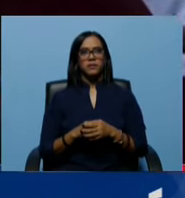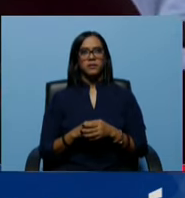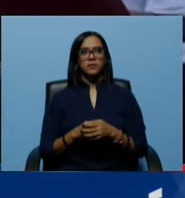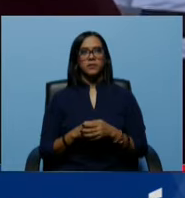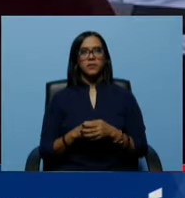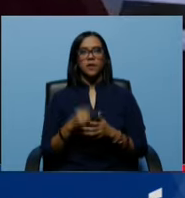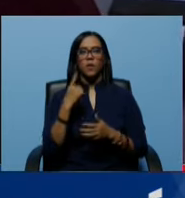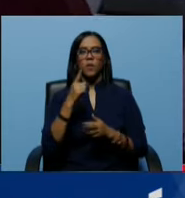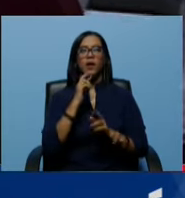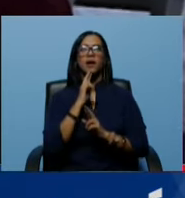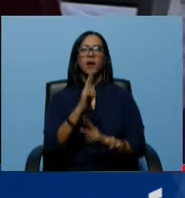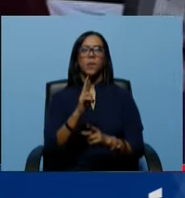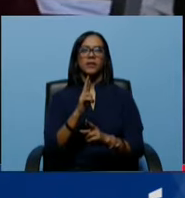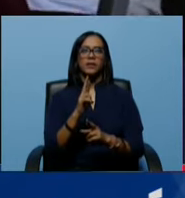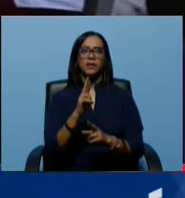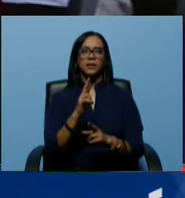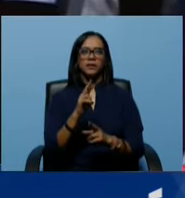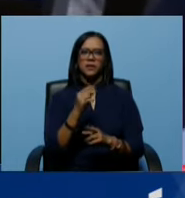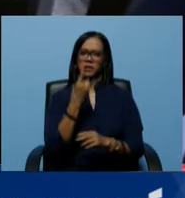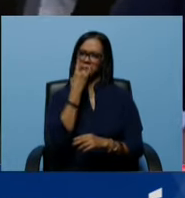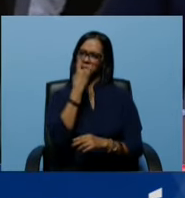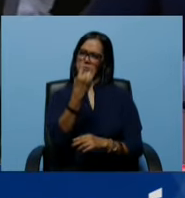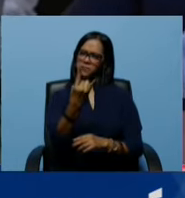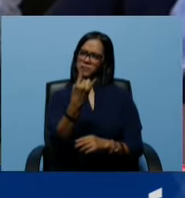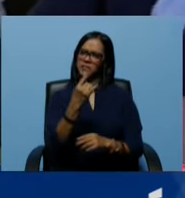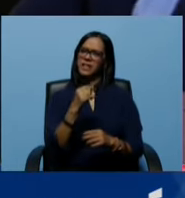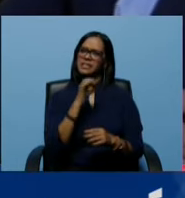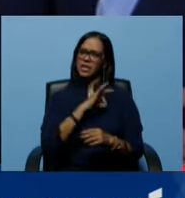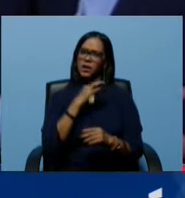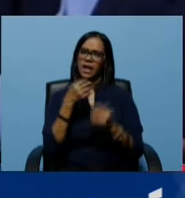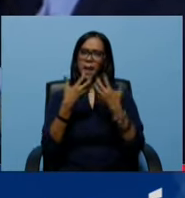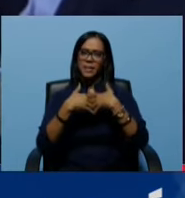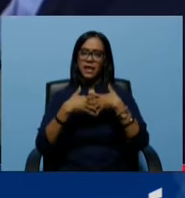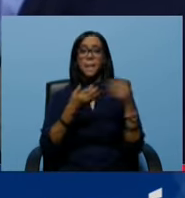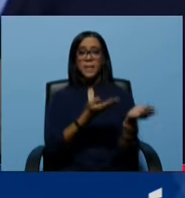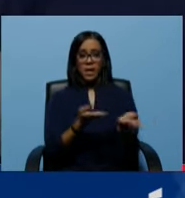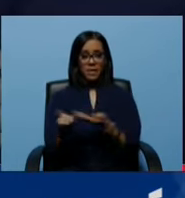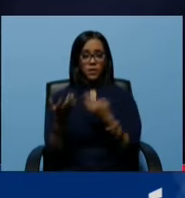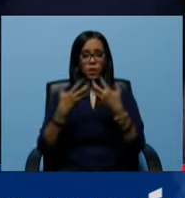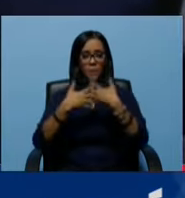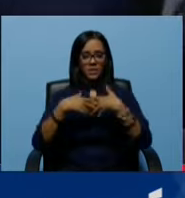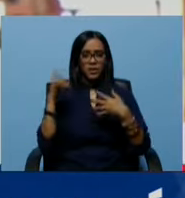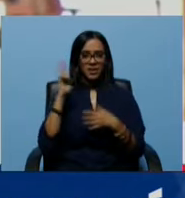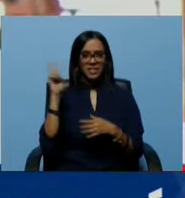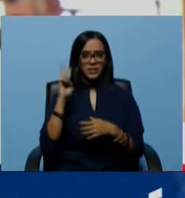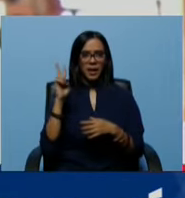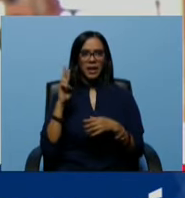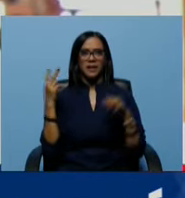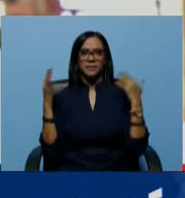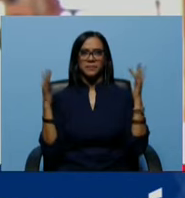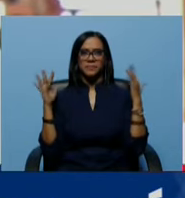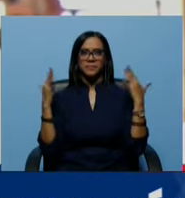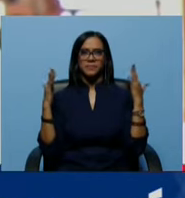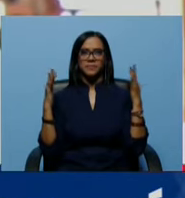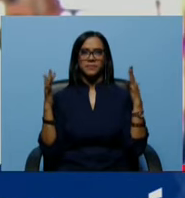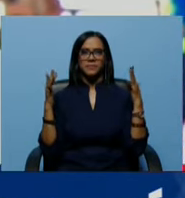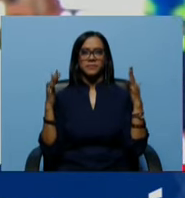hubo una respuesta que me llamó la atención, señores empresarios. Bienvenidos a los empresarios de Venezuela, señores y